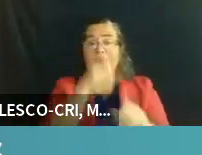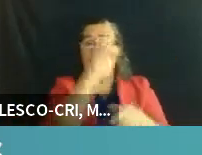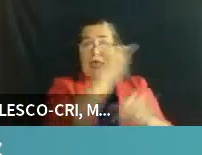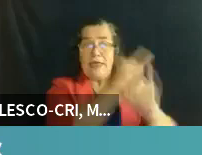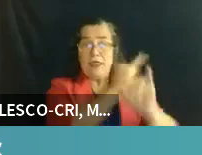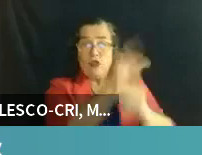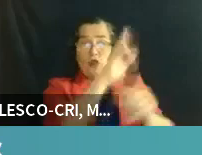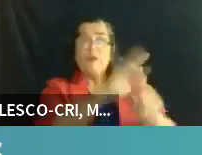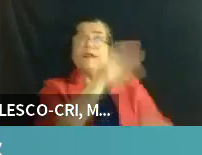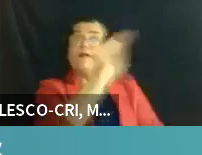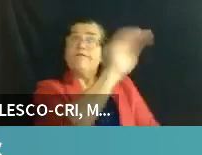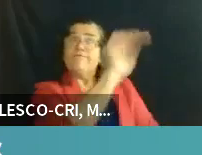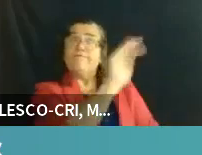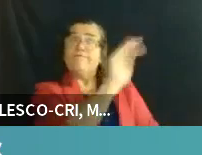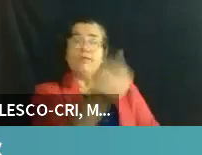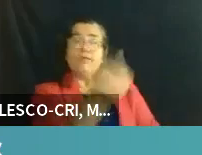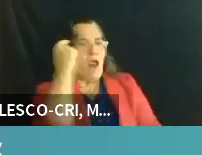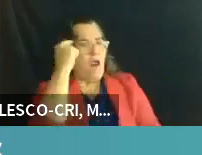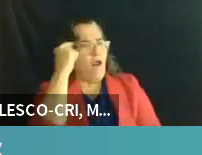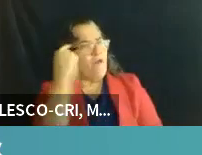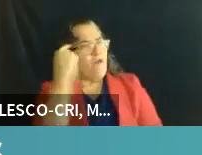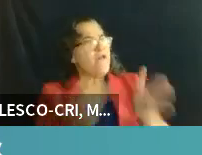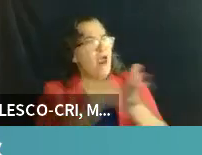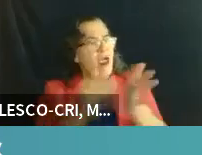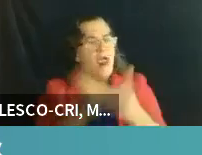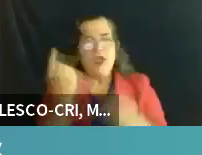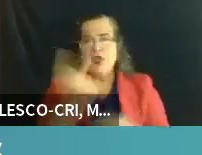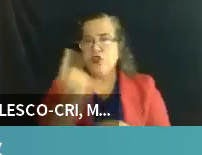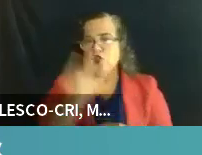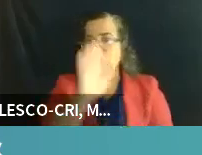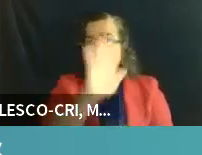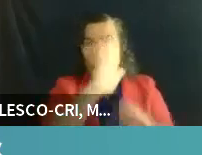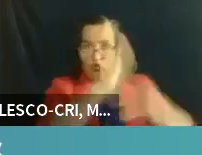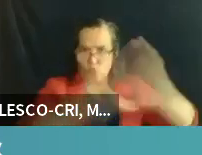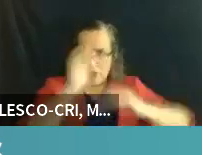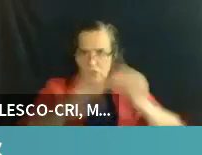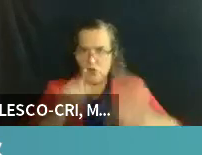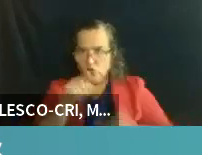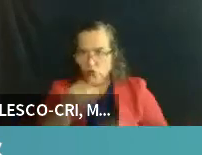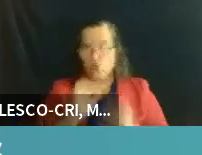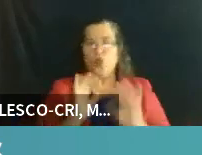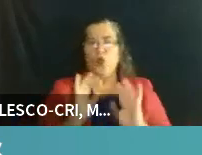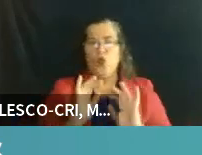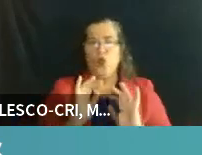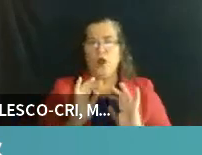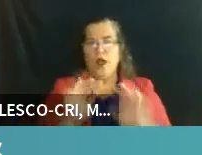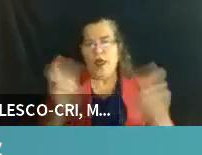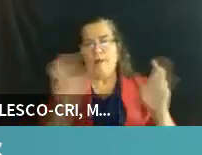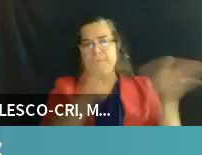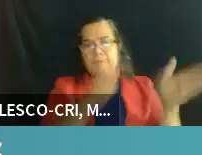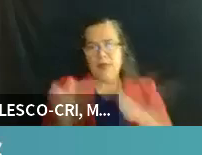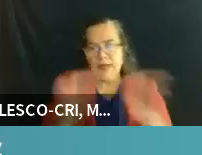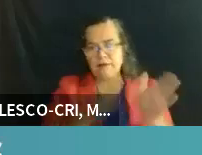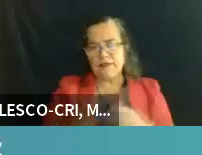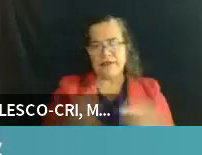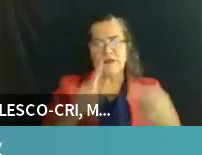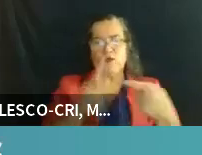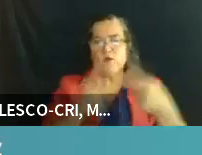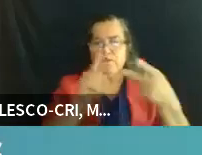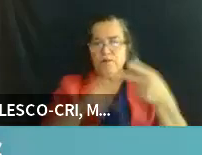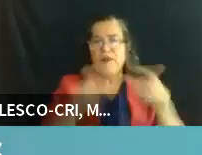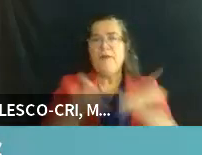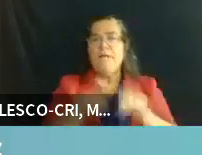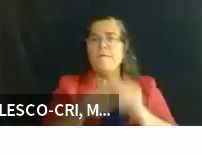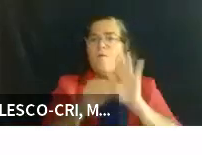a repensar no solamente su estructura en términos de planificación, sino también su